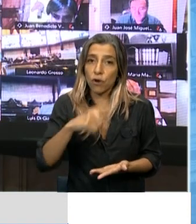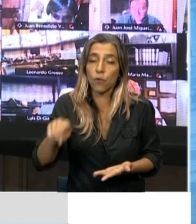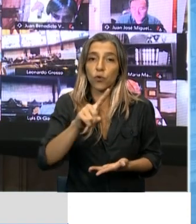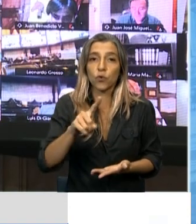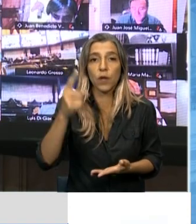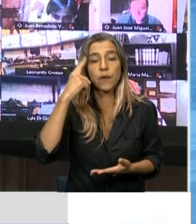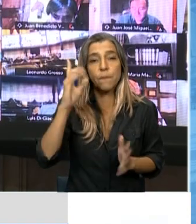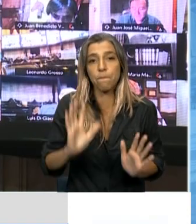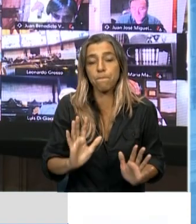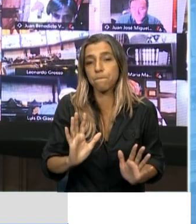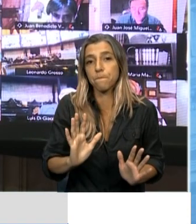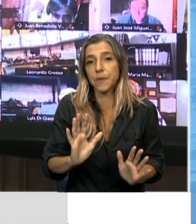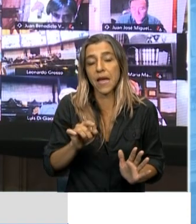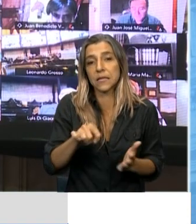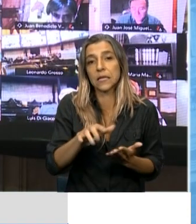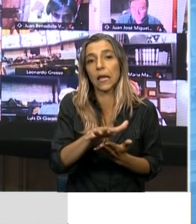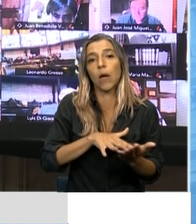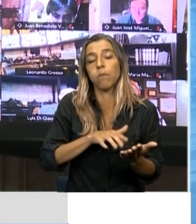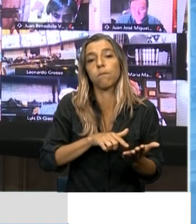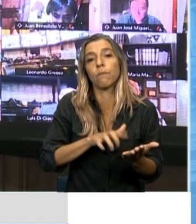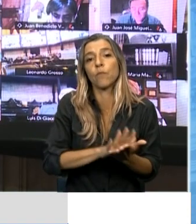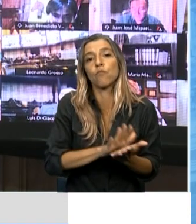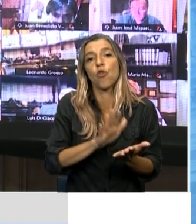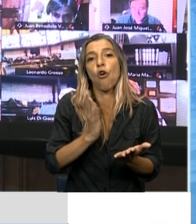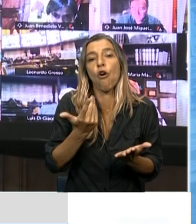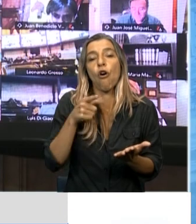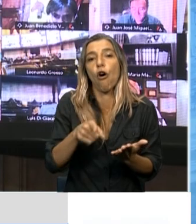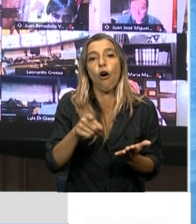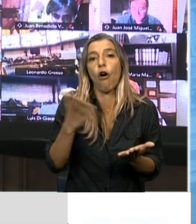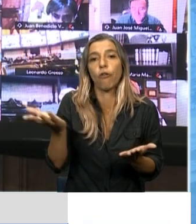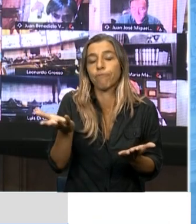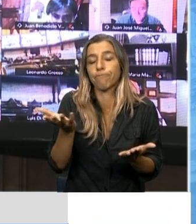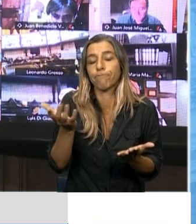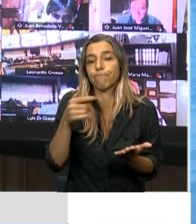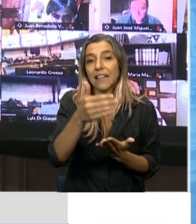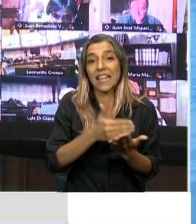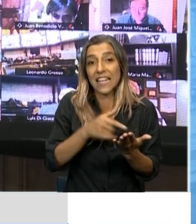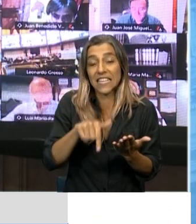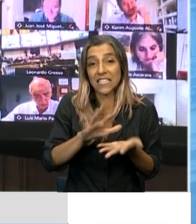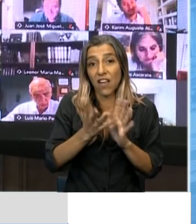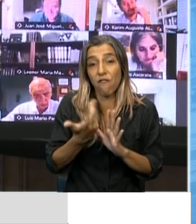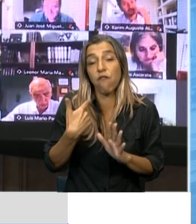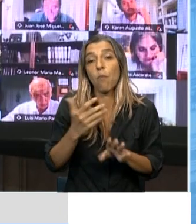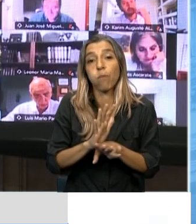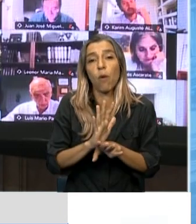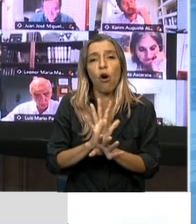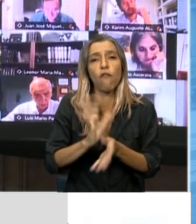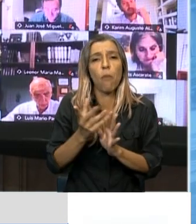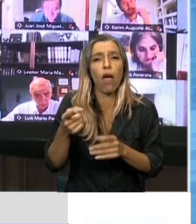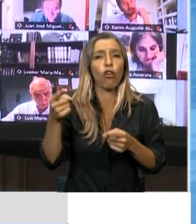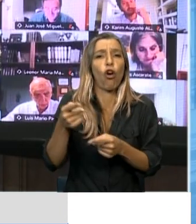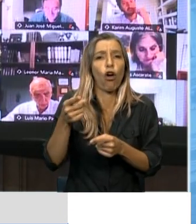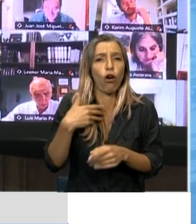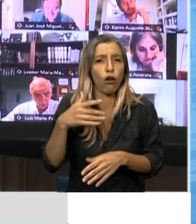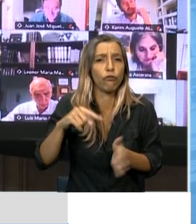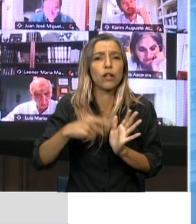estado de esta distinción para 24 ciudades más allá de su carácter simbólico.